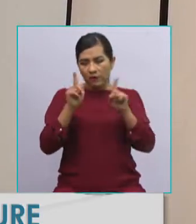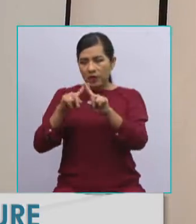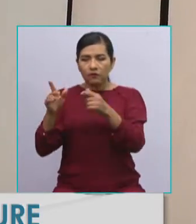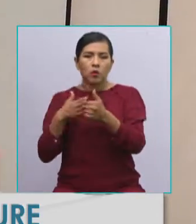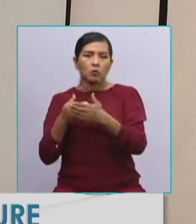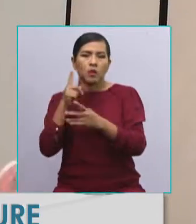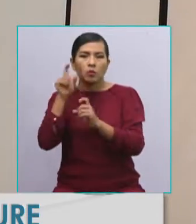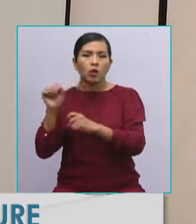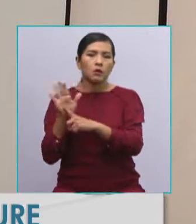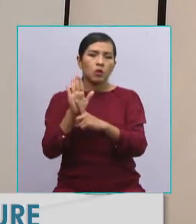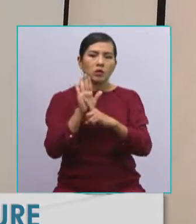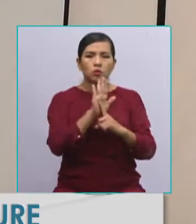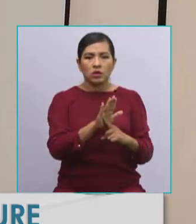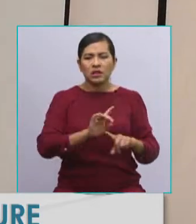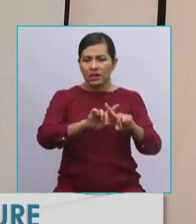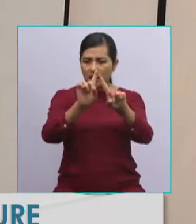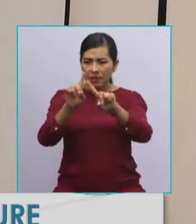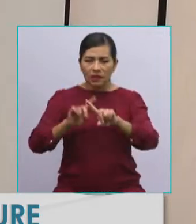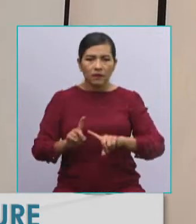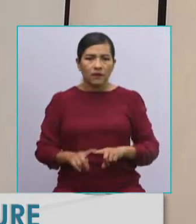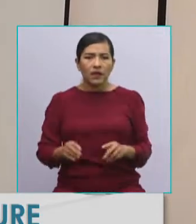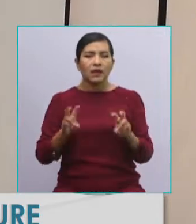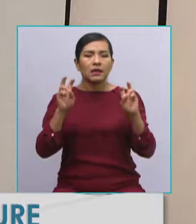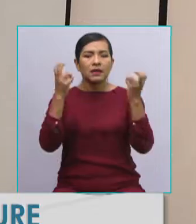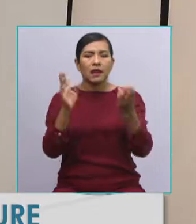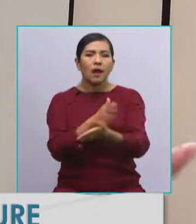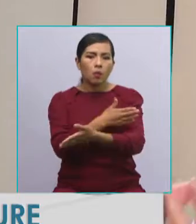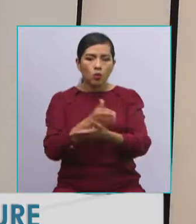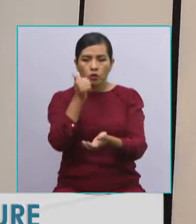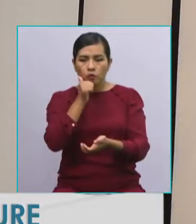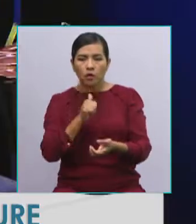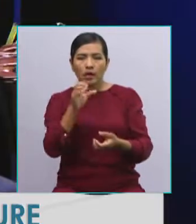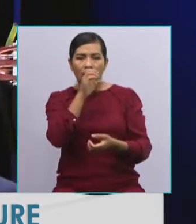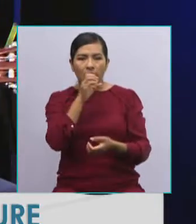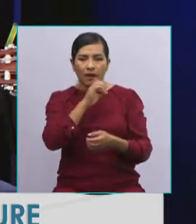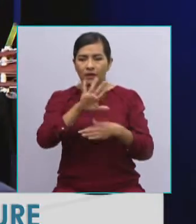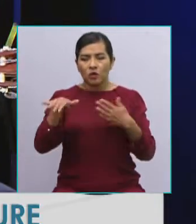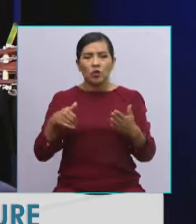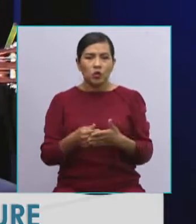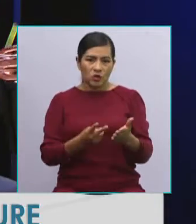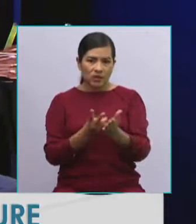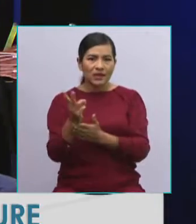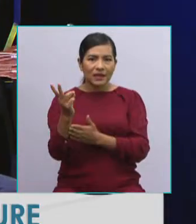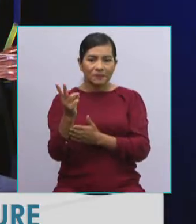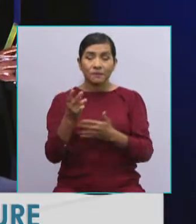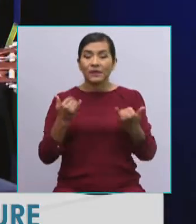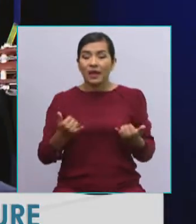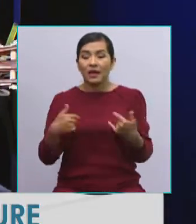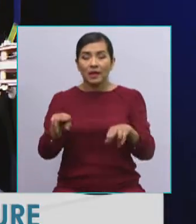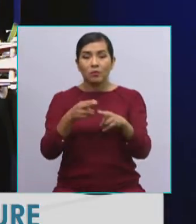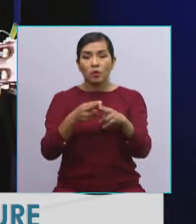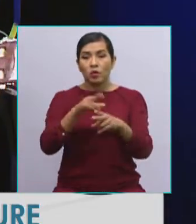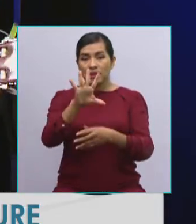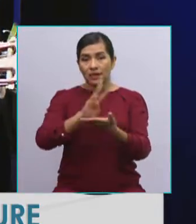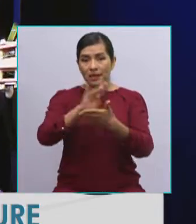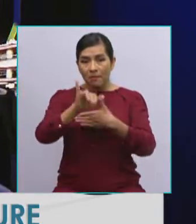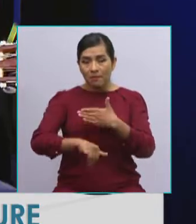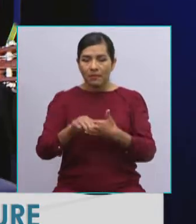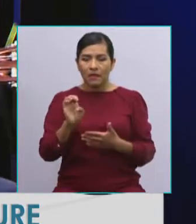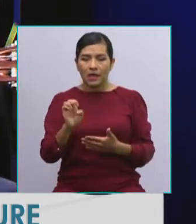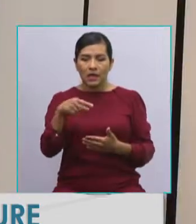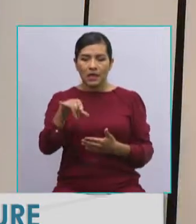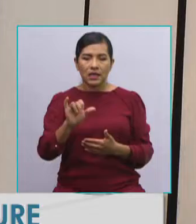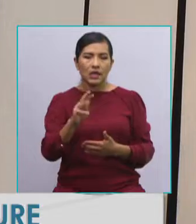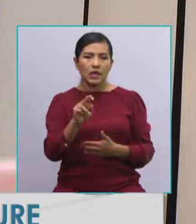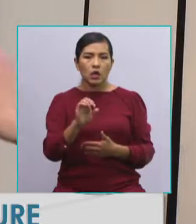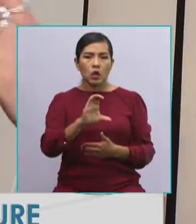mostrar así como que versatilidad de los músicos y las cantantes y de todos en realidad. Así que este 5 de mayo en el Equinoccio, como para dar